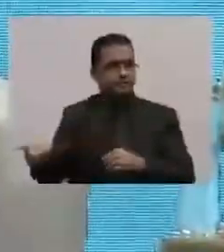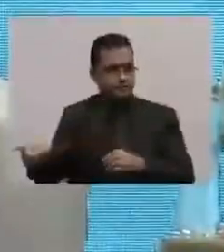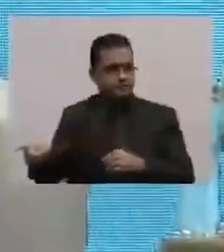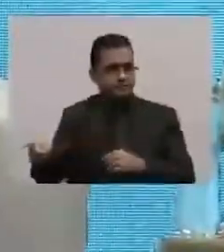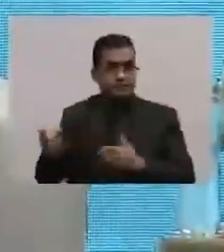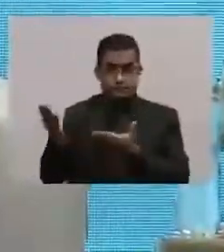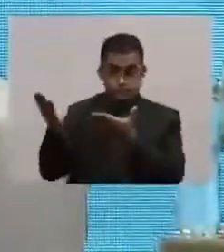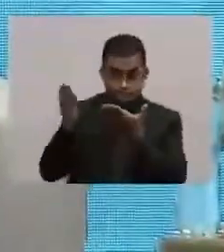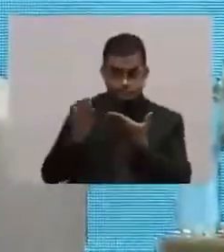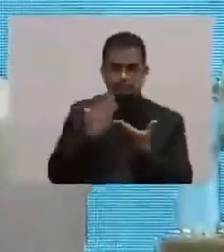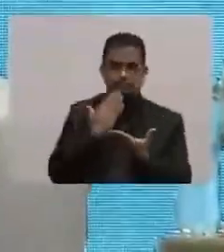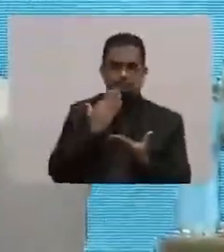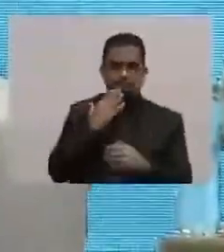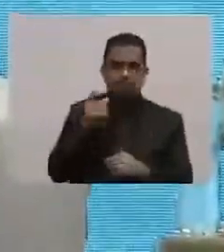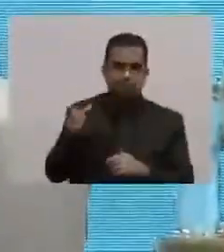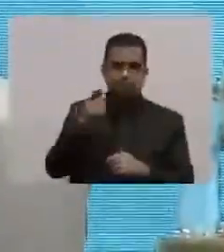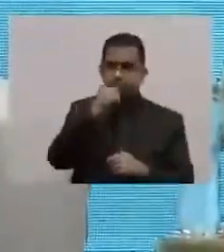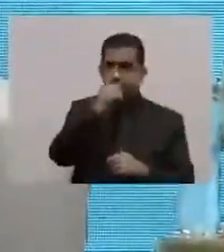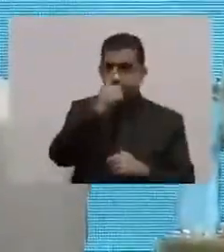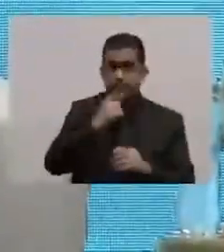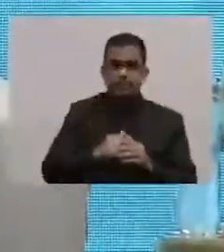agradecemos la recomendación.